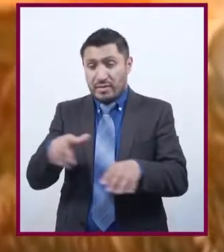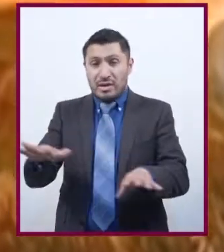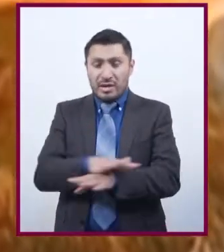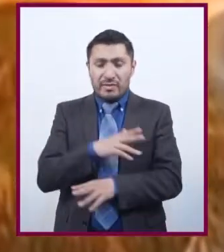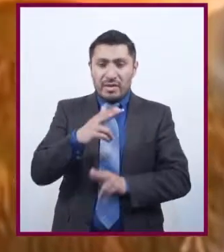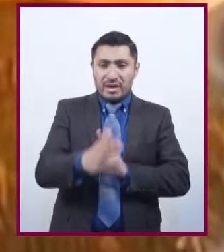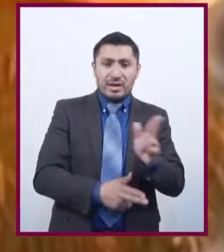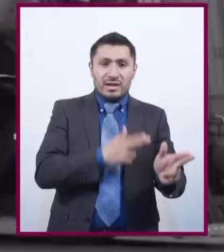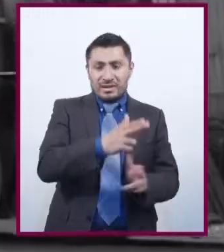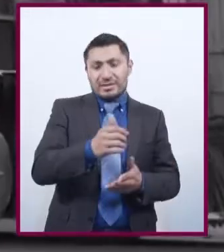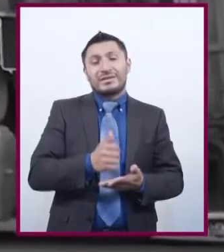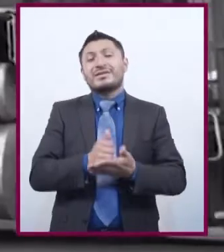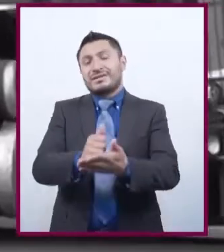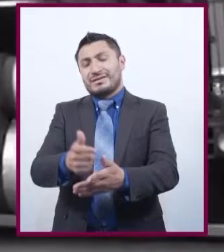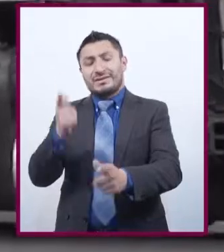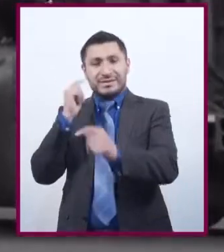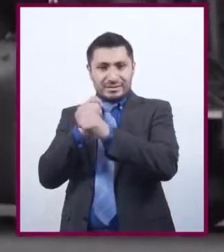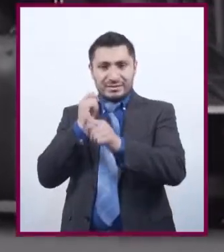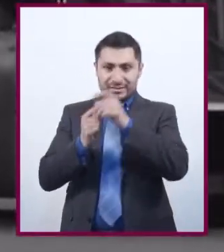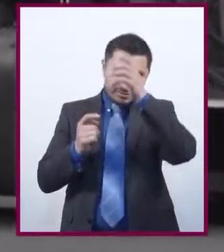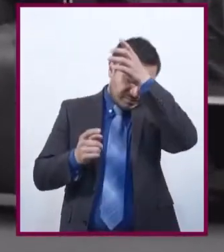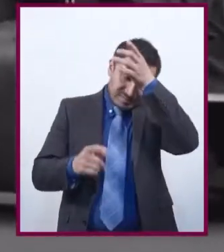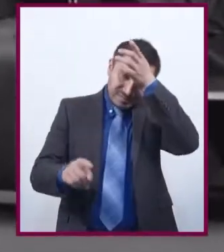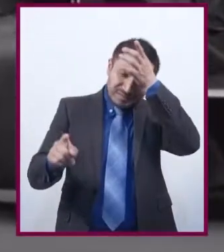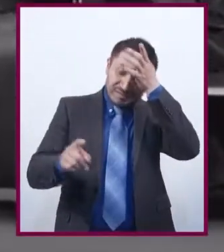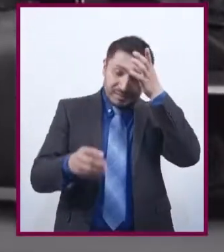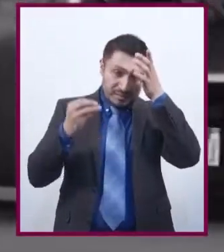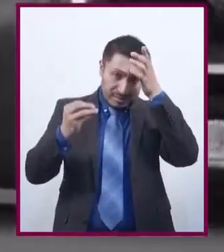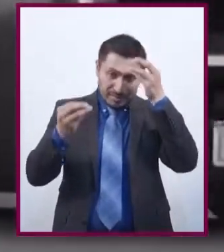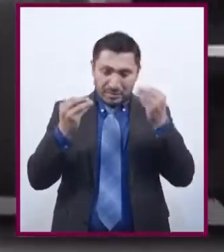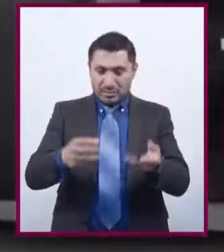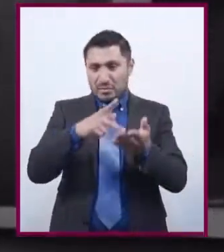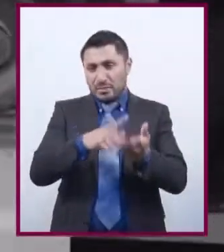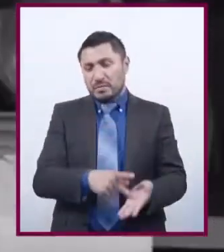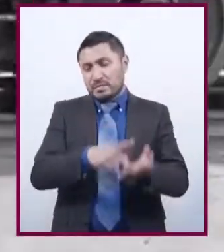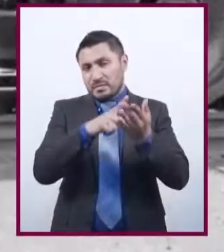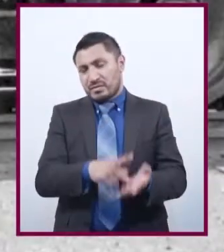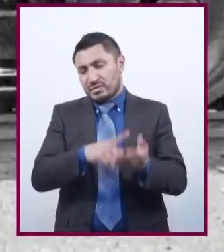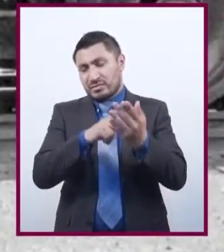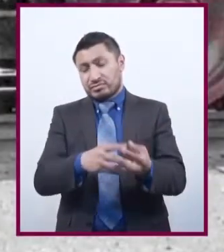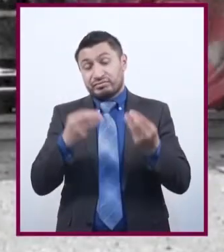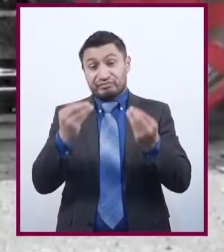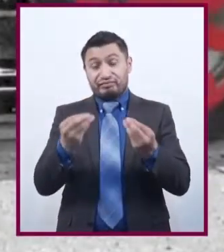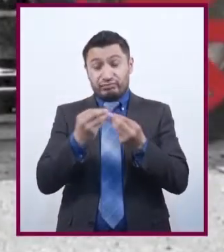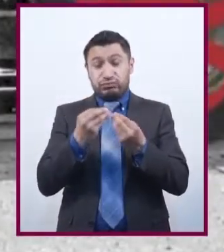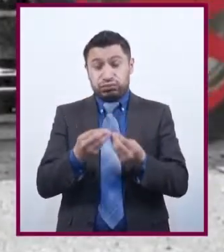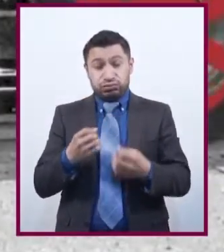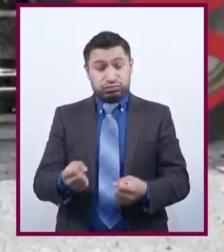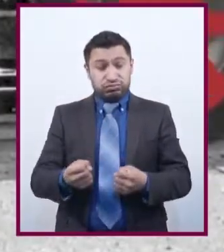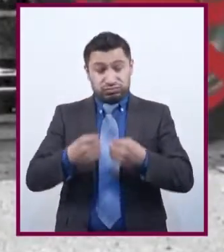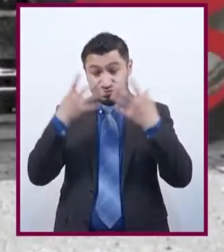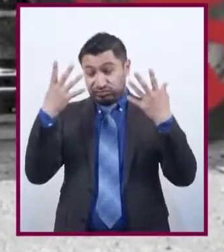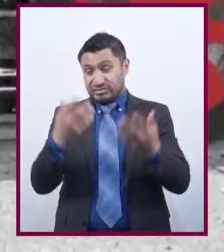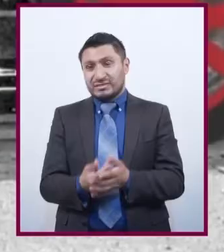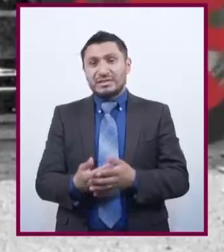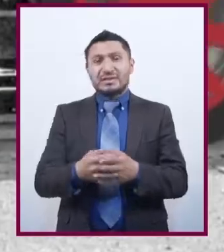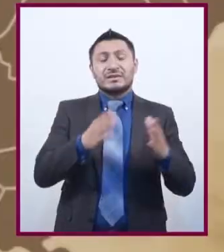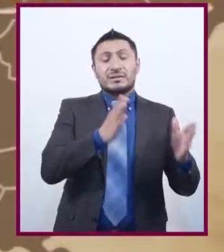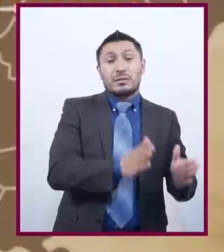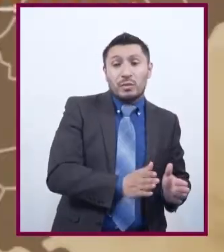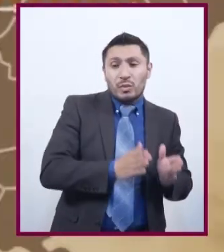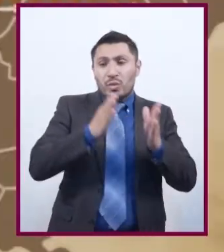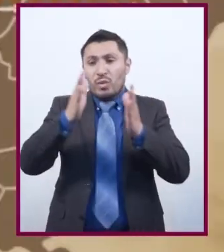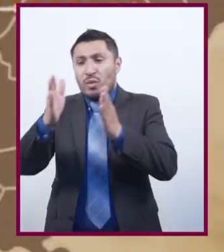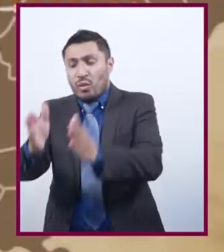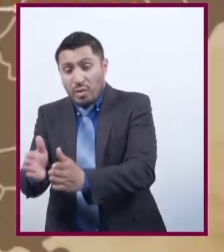fue sustituido por trenes que permitieron transportar cientos de toneladas de productos de un lugar a otro en un